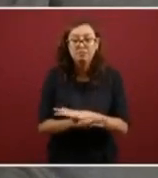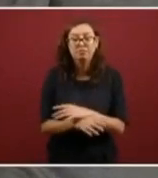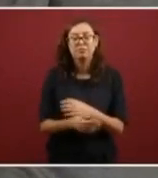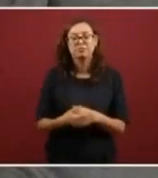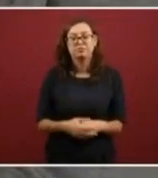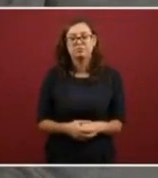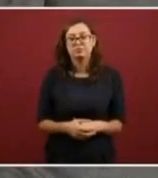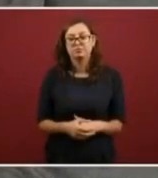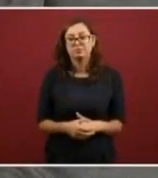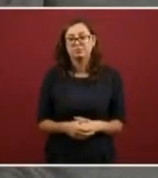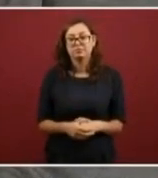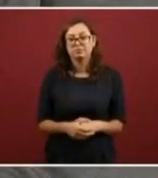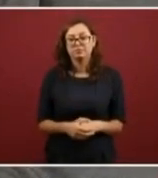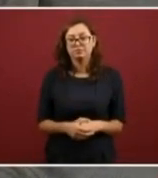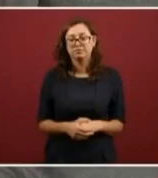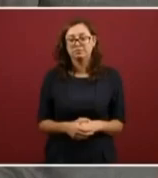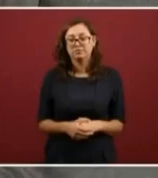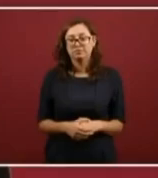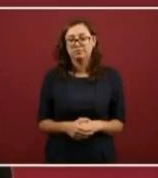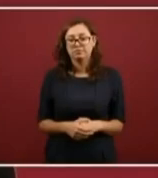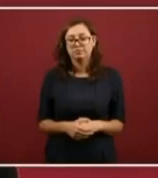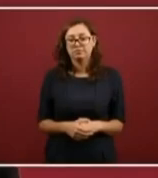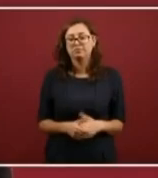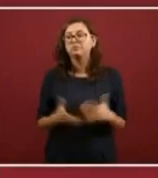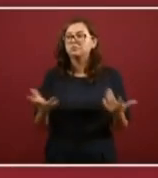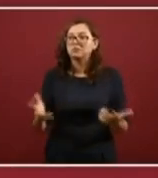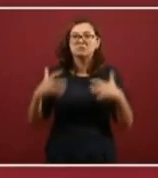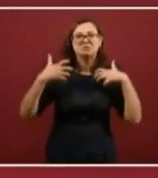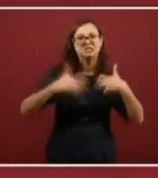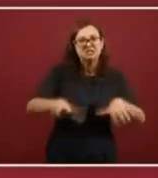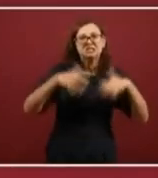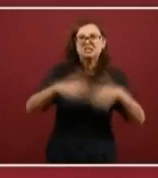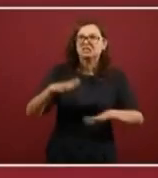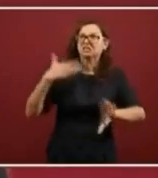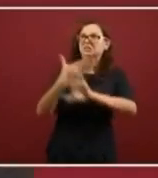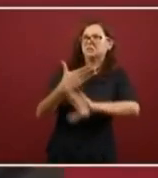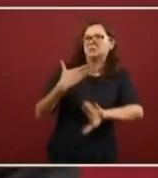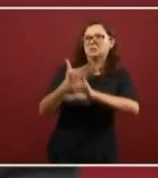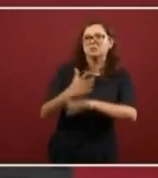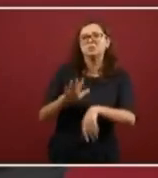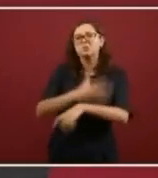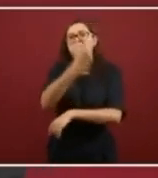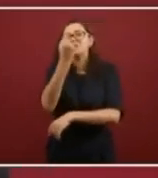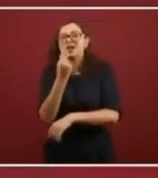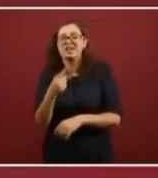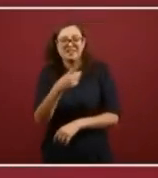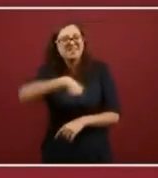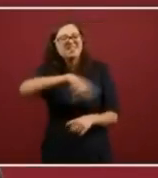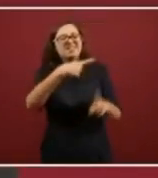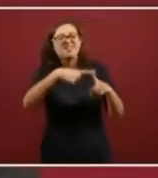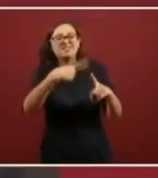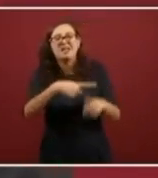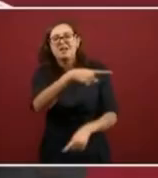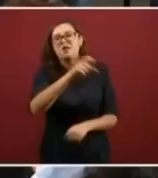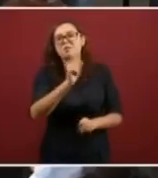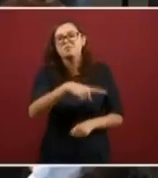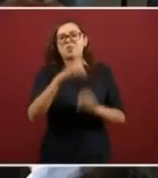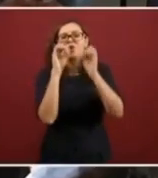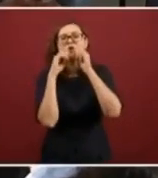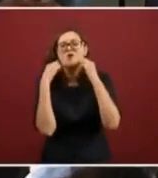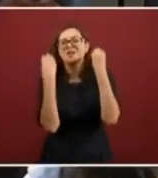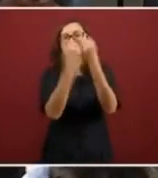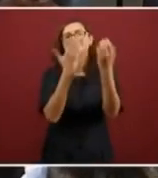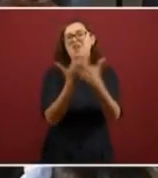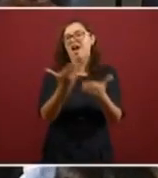Tenemos protestas de organizaciones porque se les entregaba a ellos el dinero y ya no